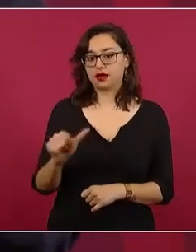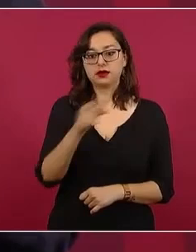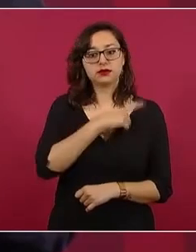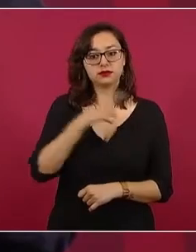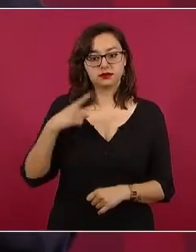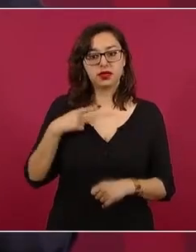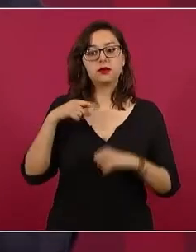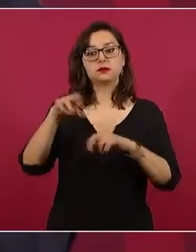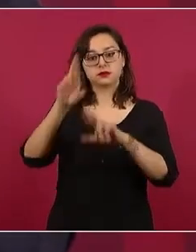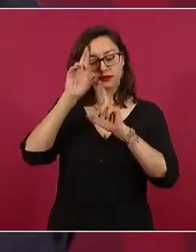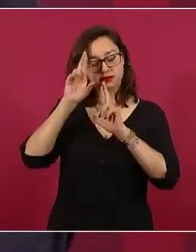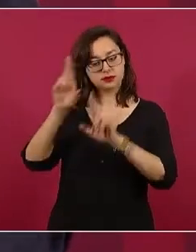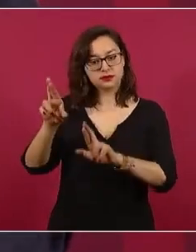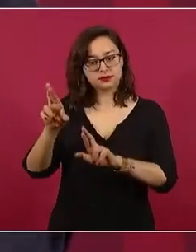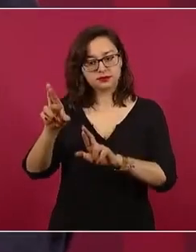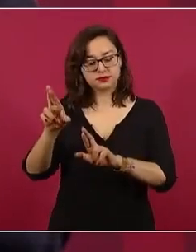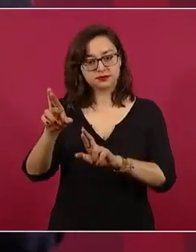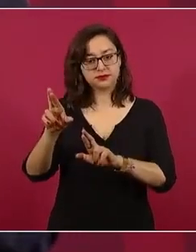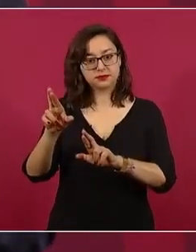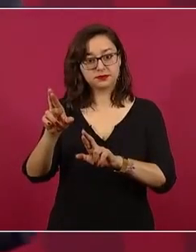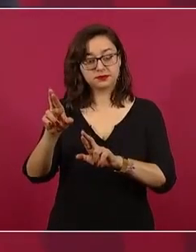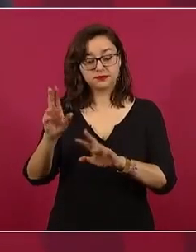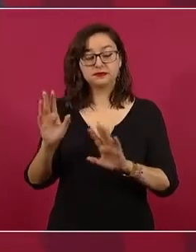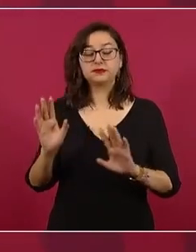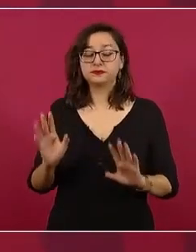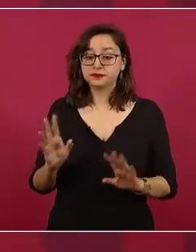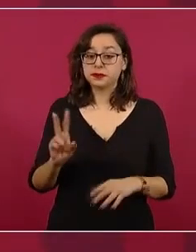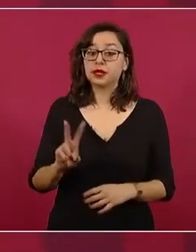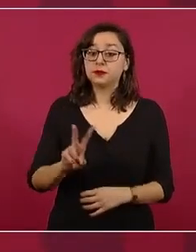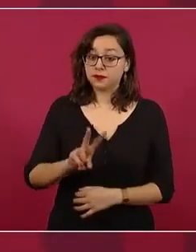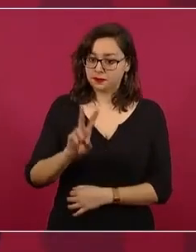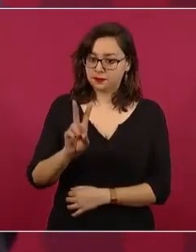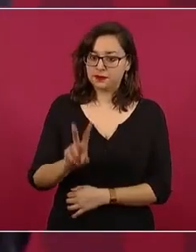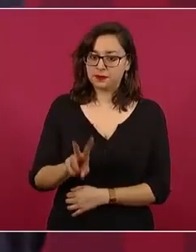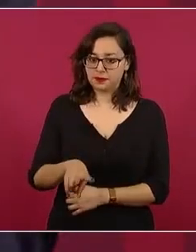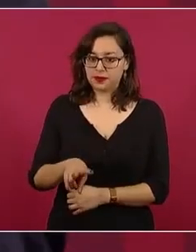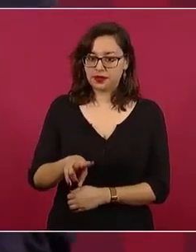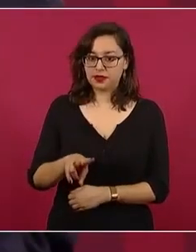Corresponde, en efecto, si es de